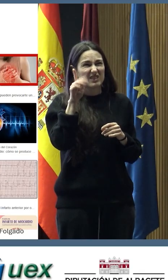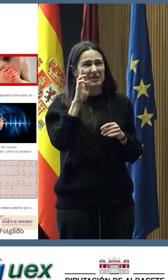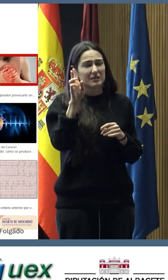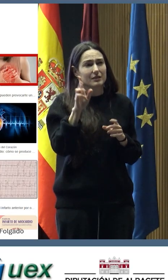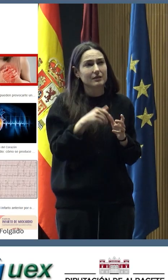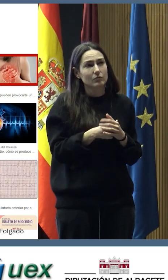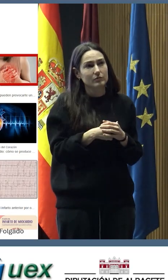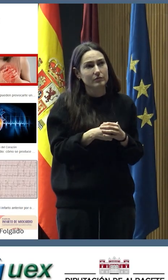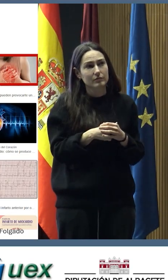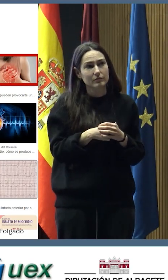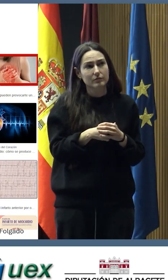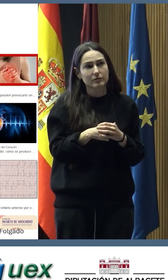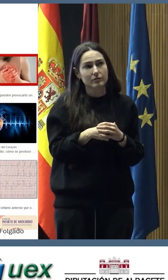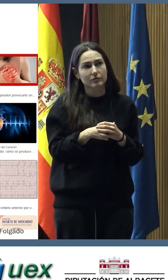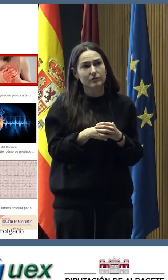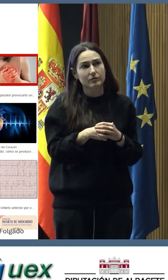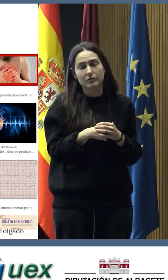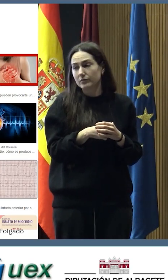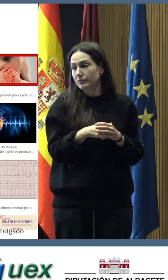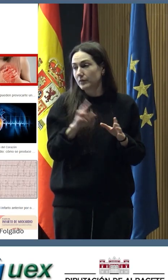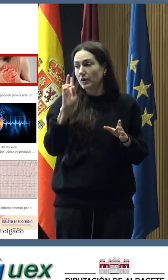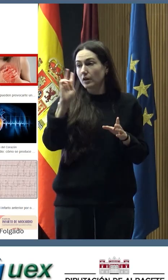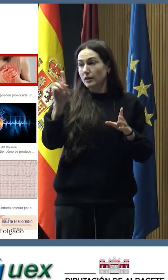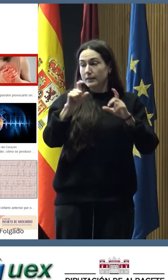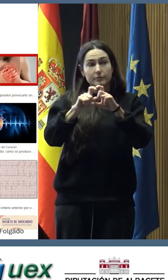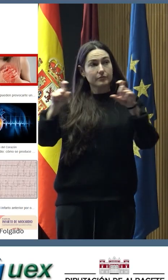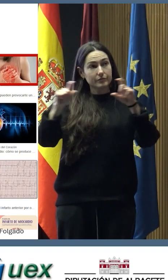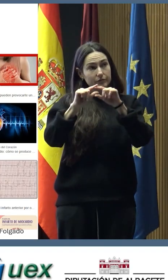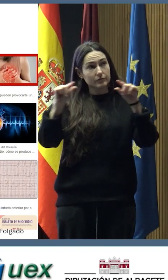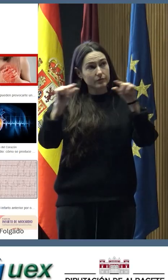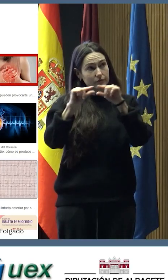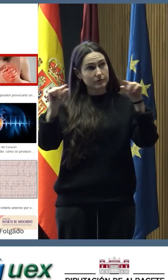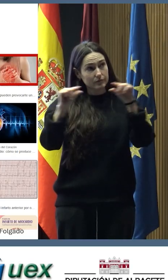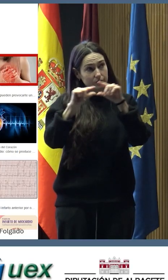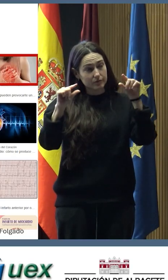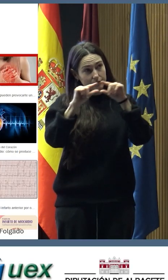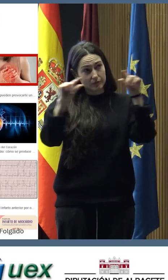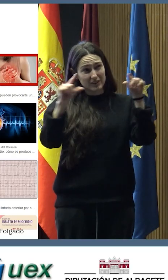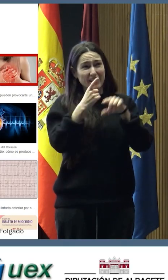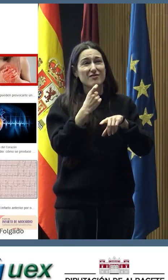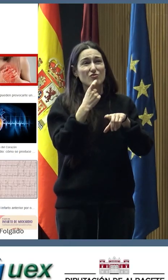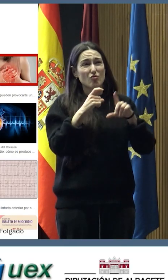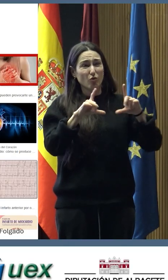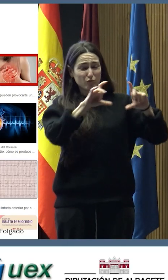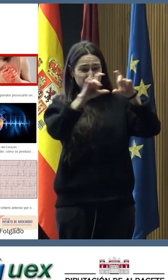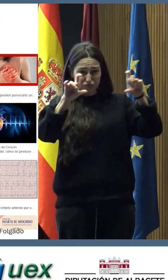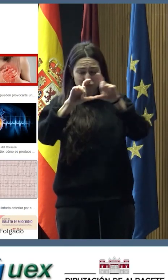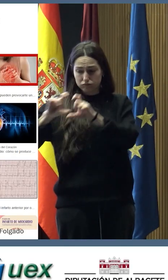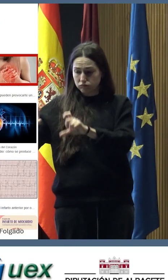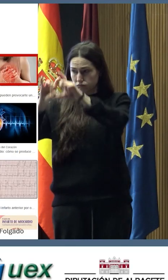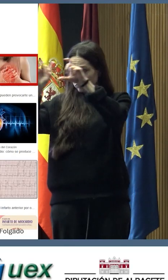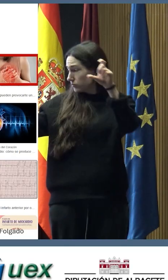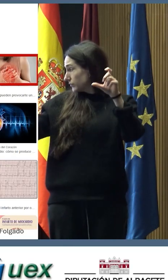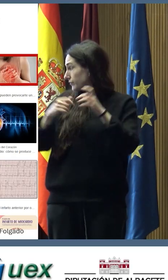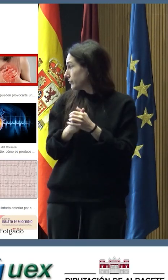¿dónde está? Bueno, les he recuadrado con un cuadro rojo, míralo,